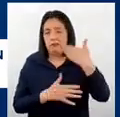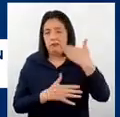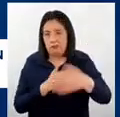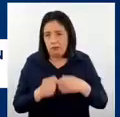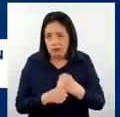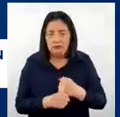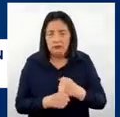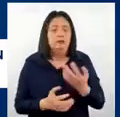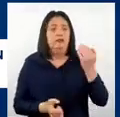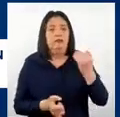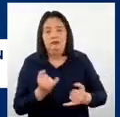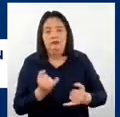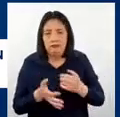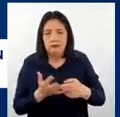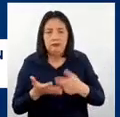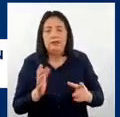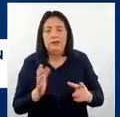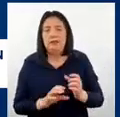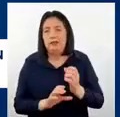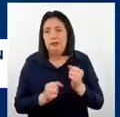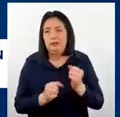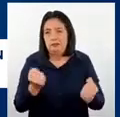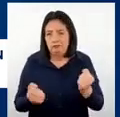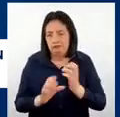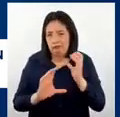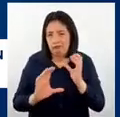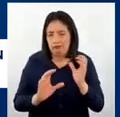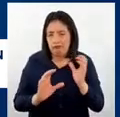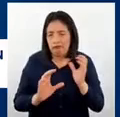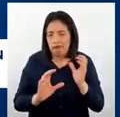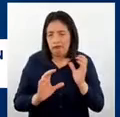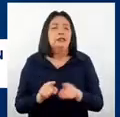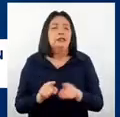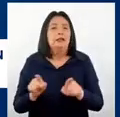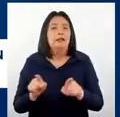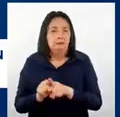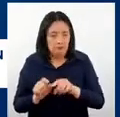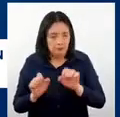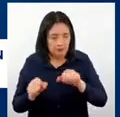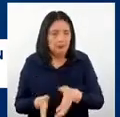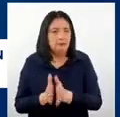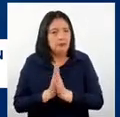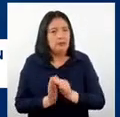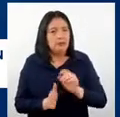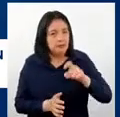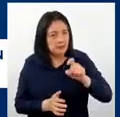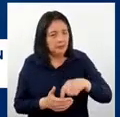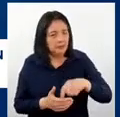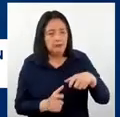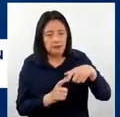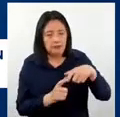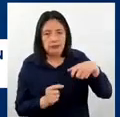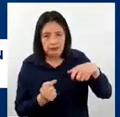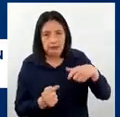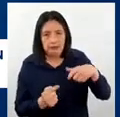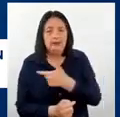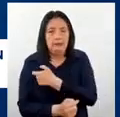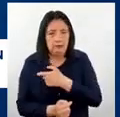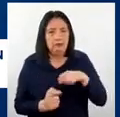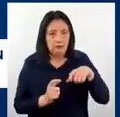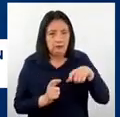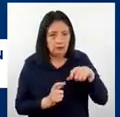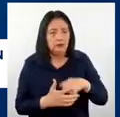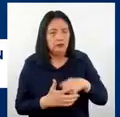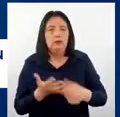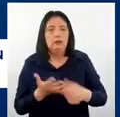Y finalmente están las actividades de transporte, ¿no? En las actividades de transporte también Ujú. se pide o se debe pedir el carnet de vacunación con el